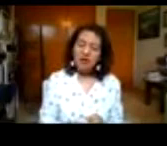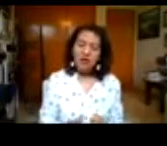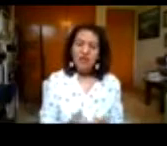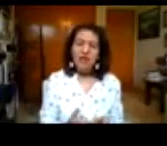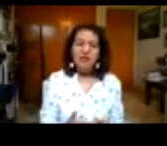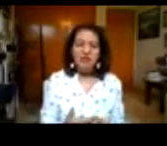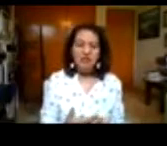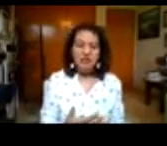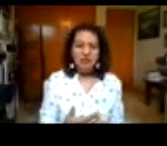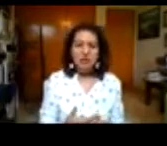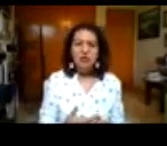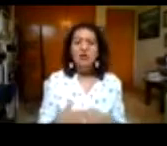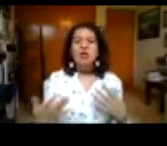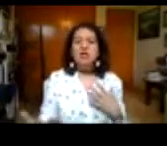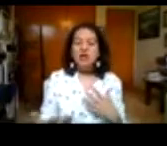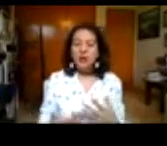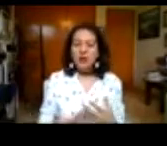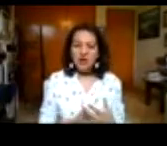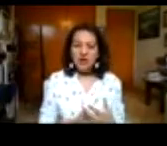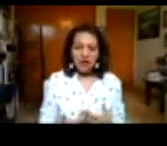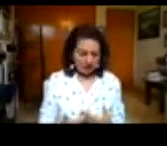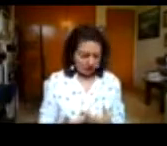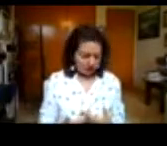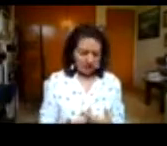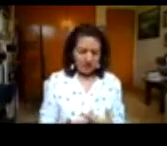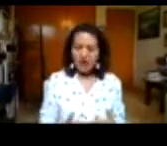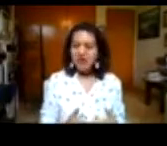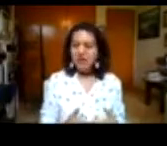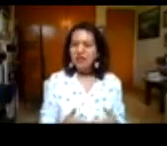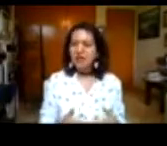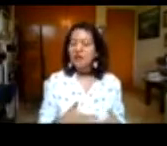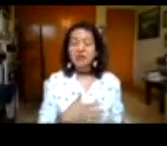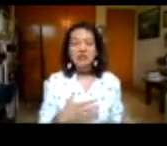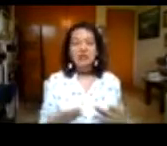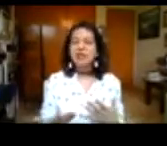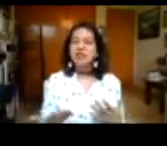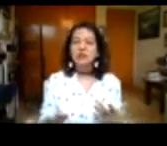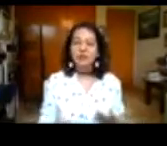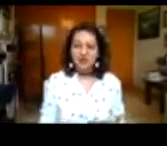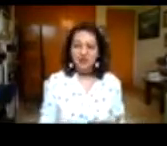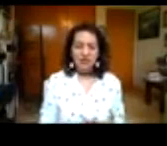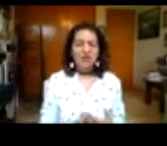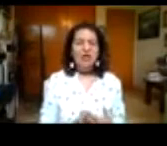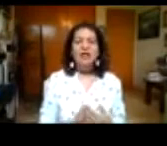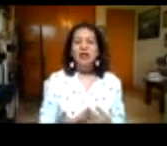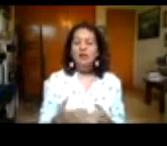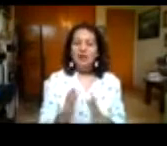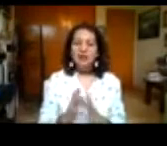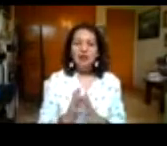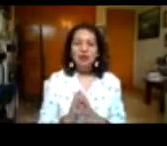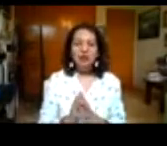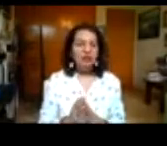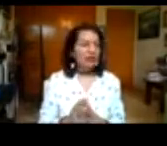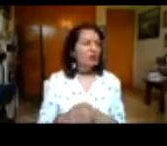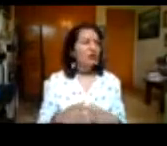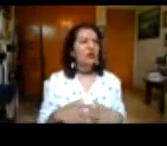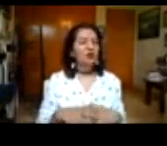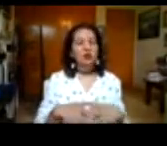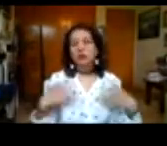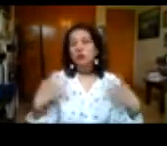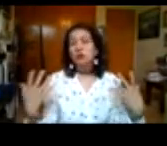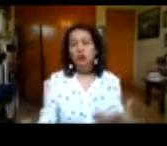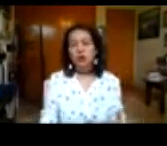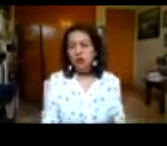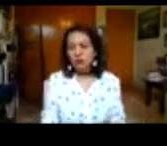a través de las casas de gestión, se pueden establecer a través de distintas mesas, a través de los distintos,